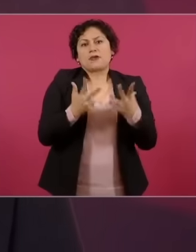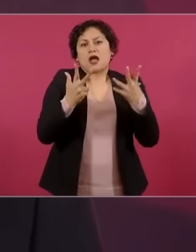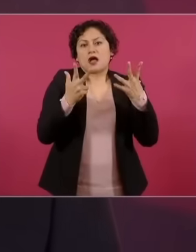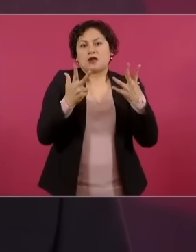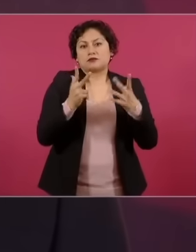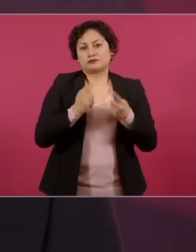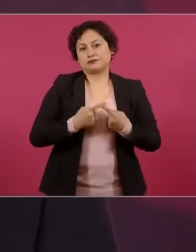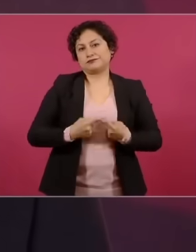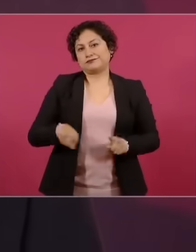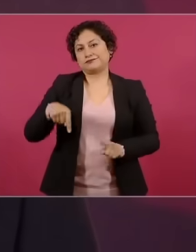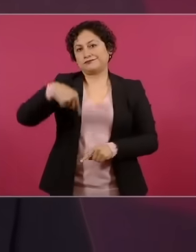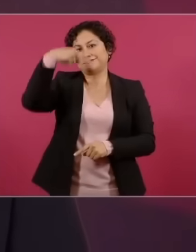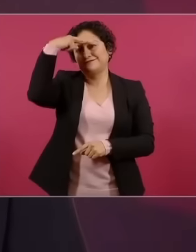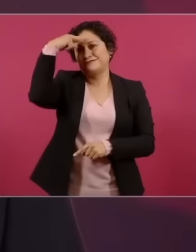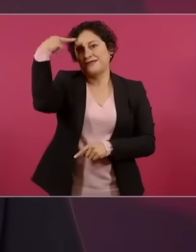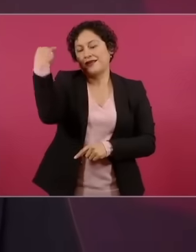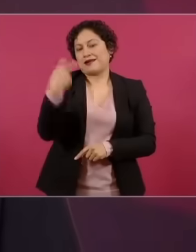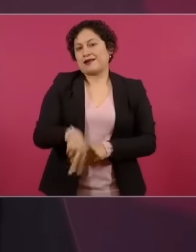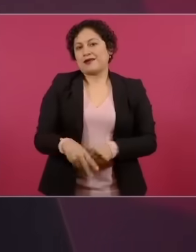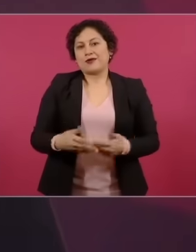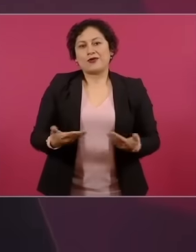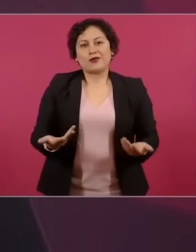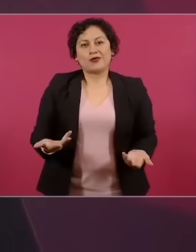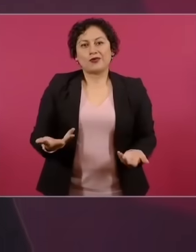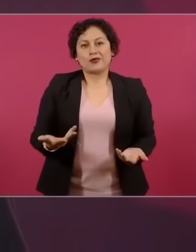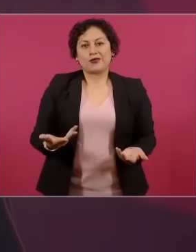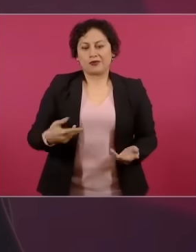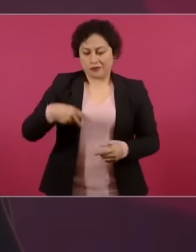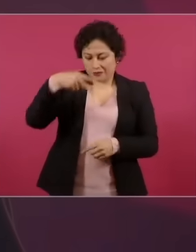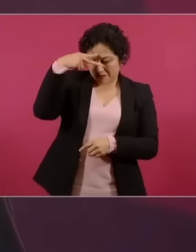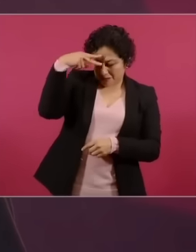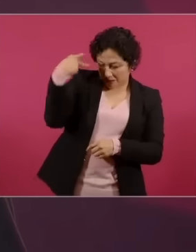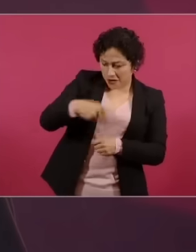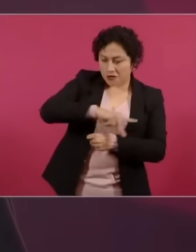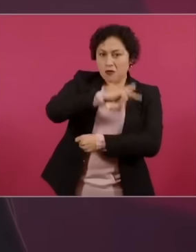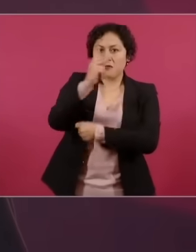México es una potencia cultural